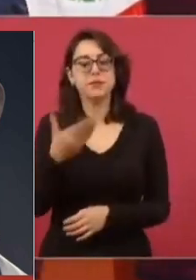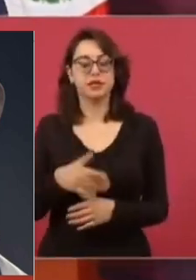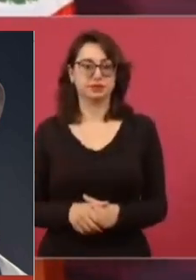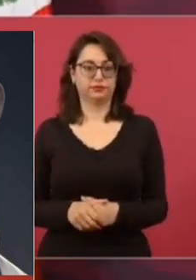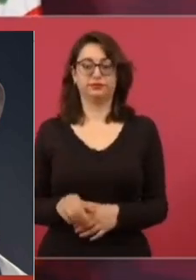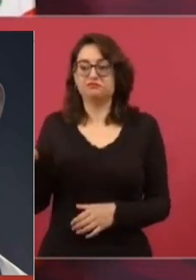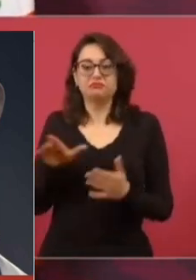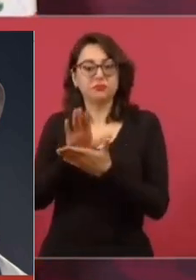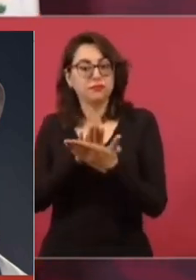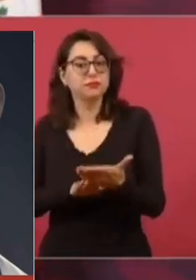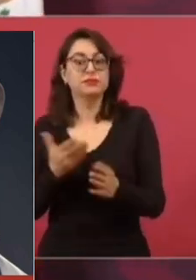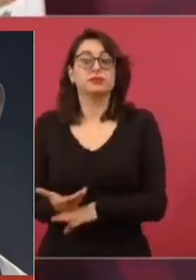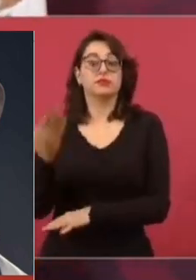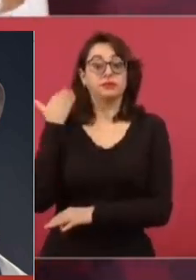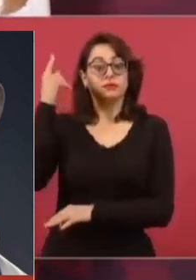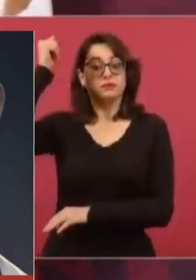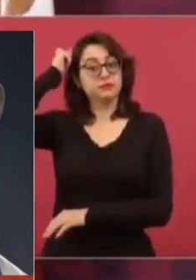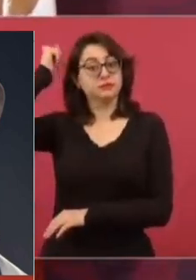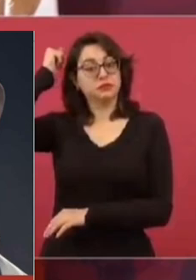grupo en Texcoco,